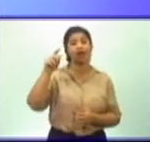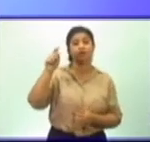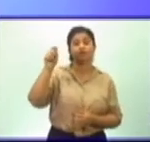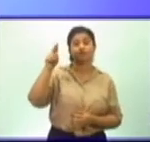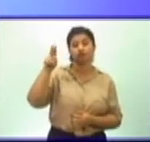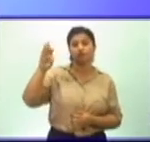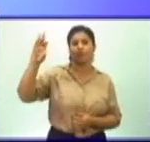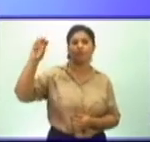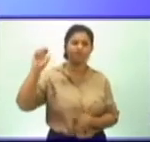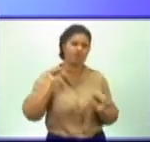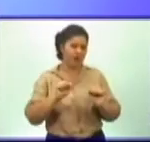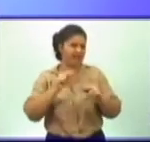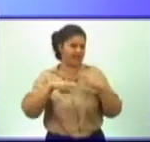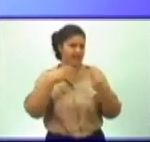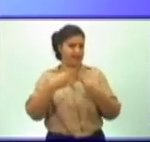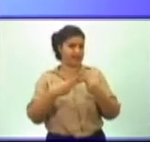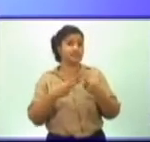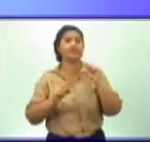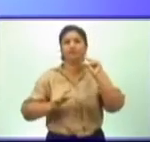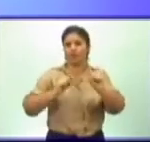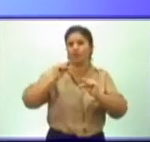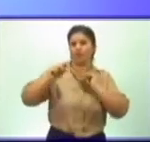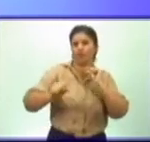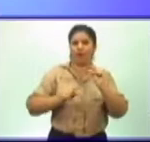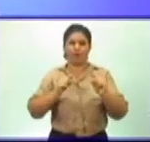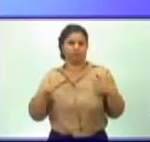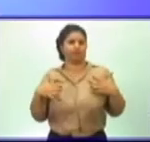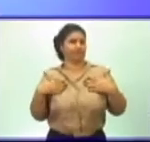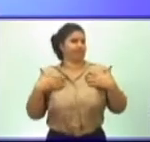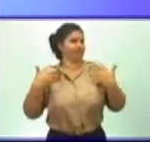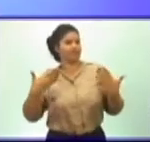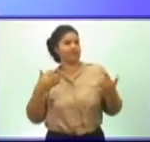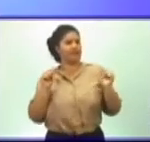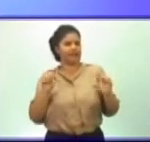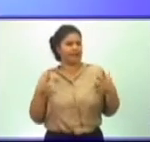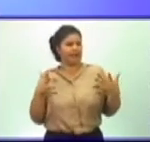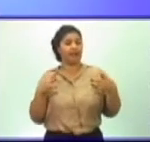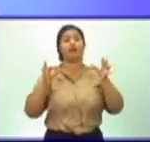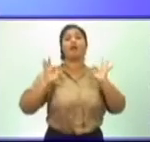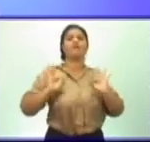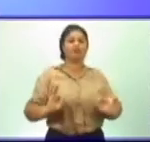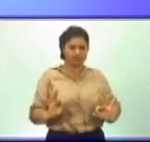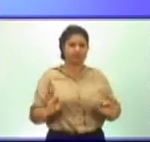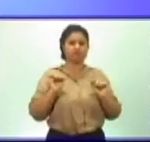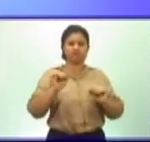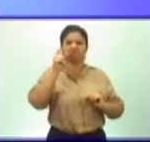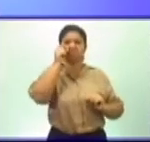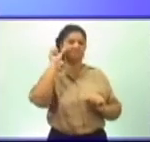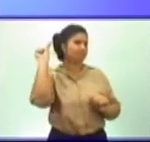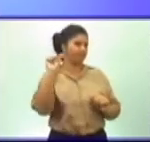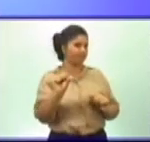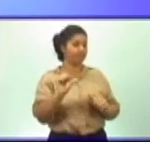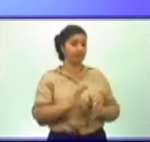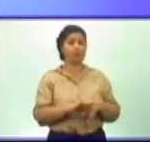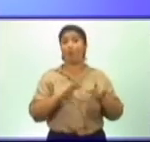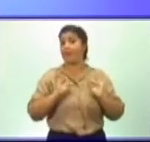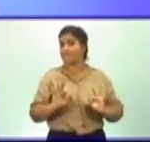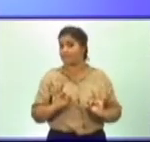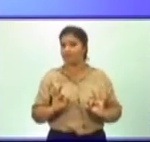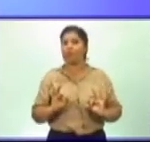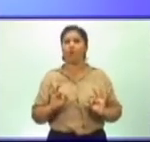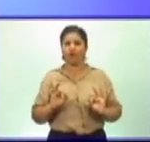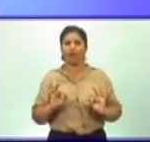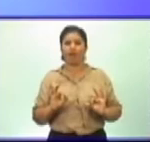caracteres de cada uno de los personajes. Y para ellos utiliza, por supuesto, una